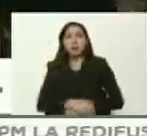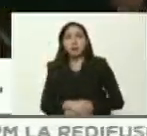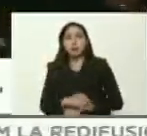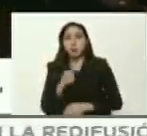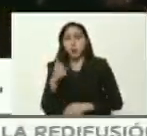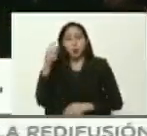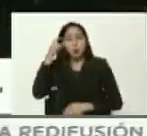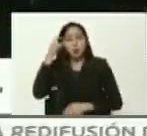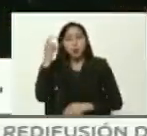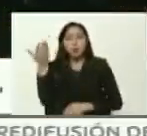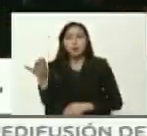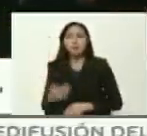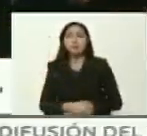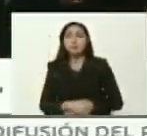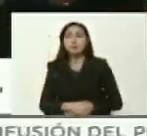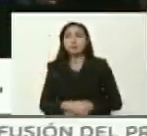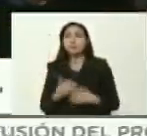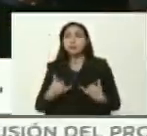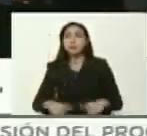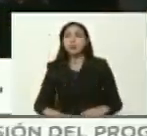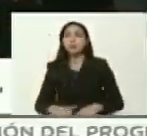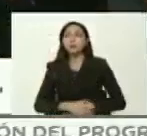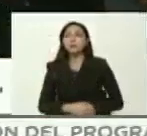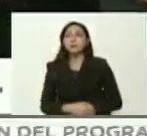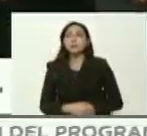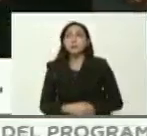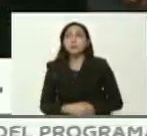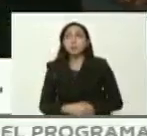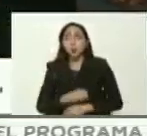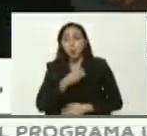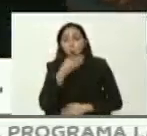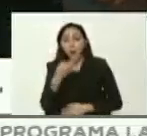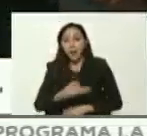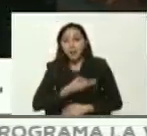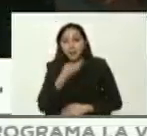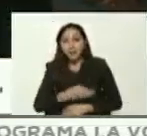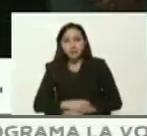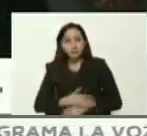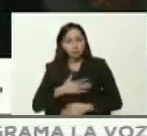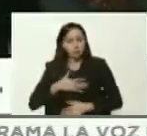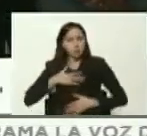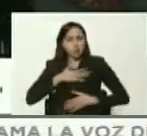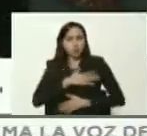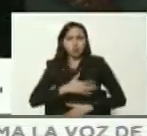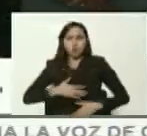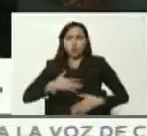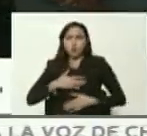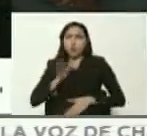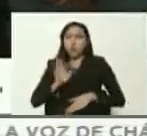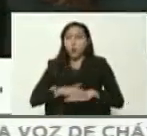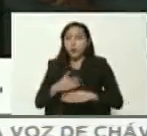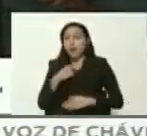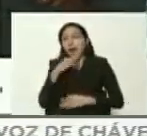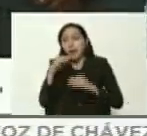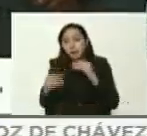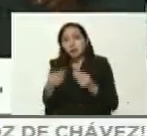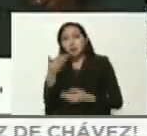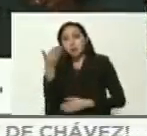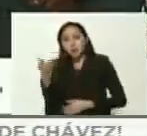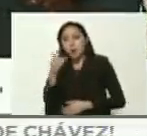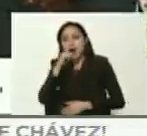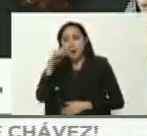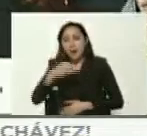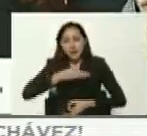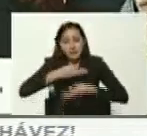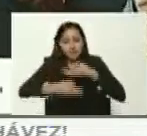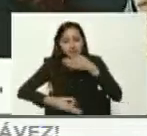presidente. Buenas tardes, señor presidente. Estoy súper emocionada poder dirigirme a usted y explicarle